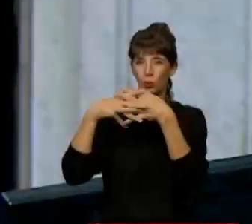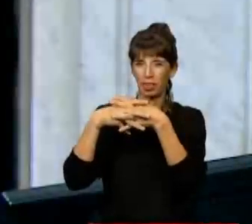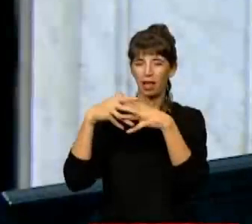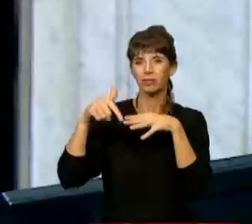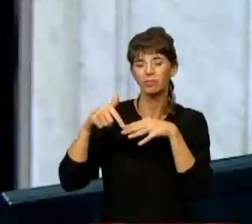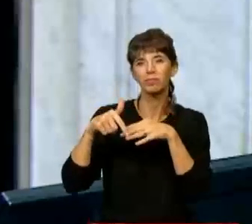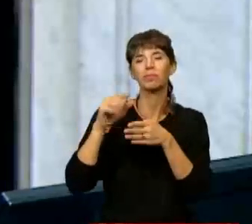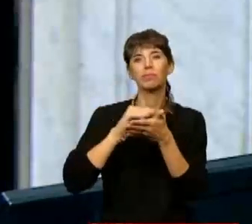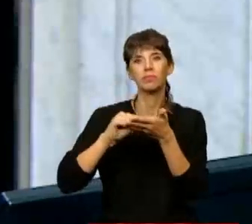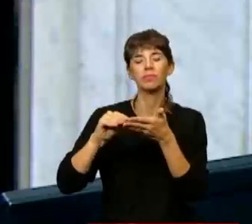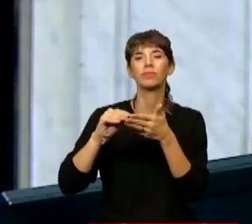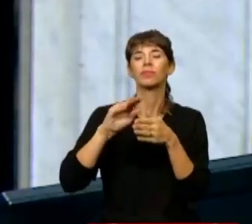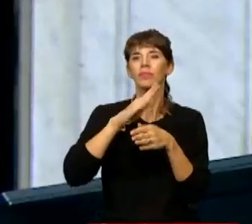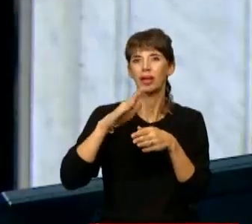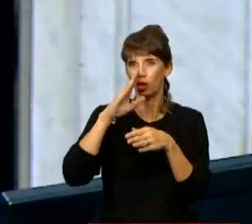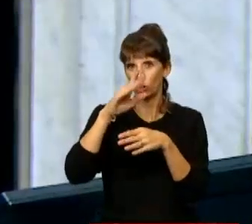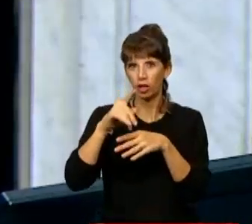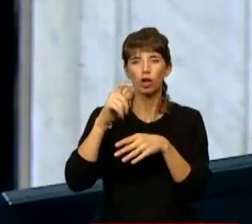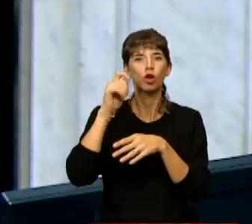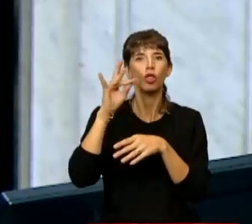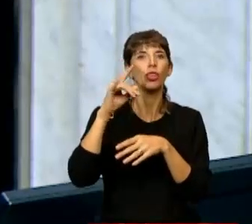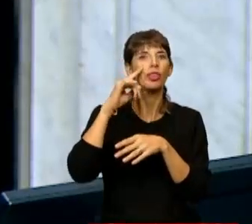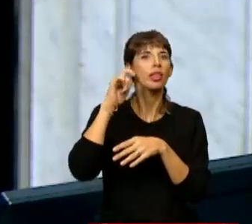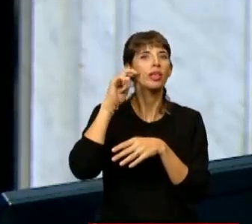Tiene la palabra el diputado por Río Negro, Luis Di Giacomo.